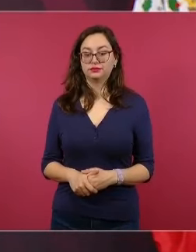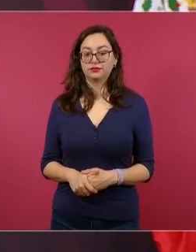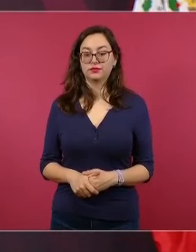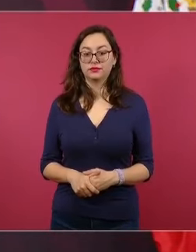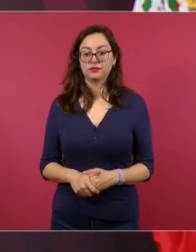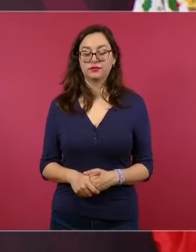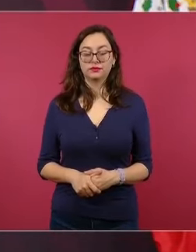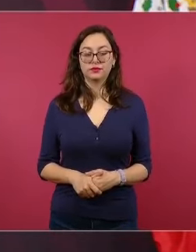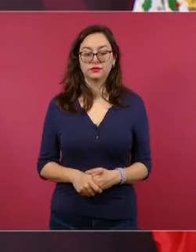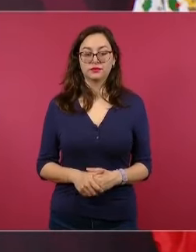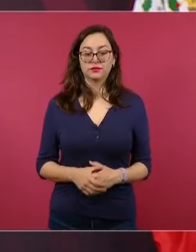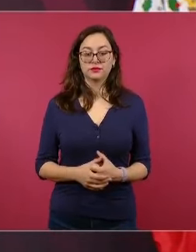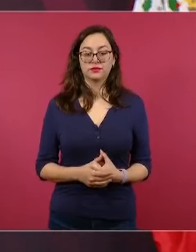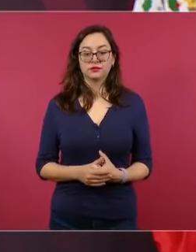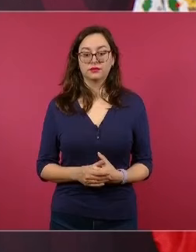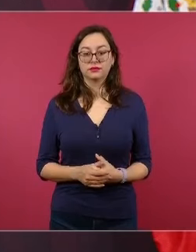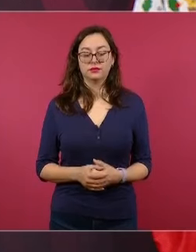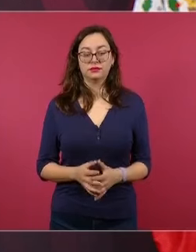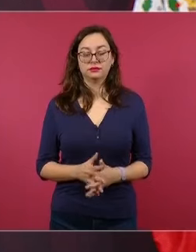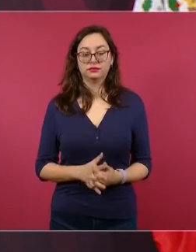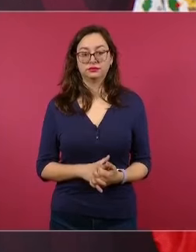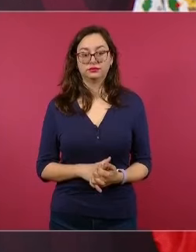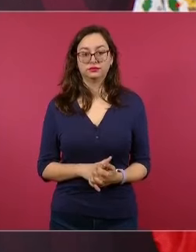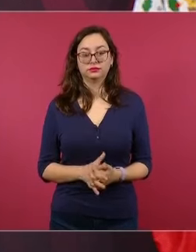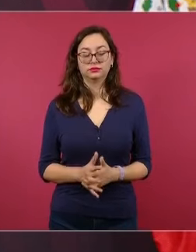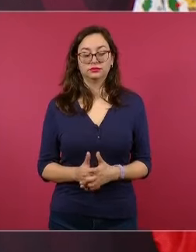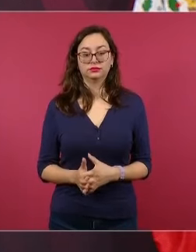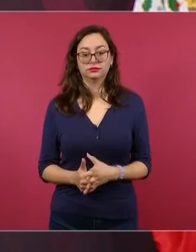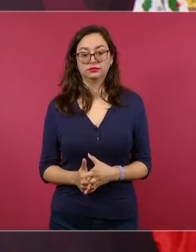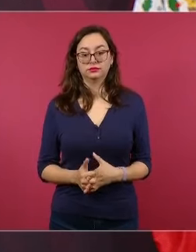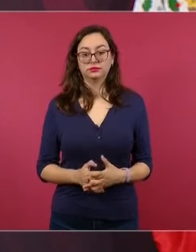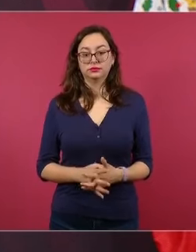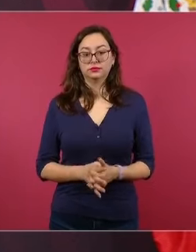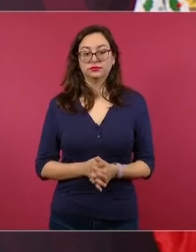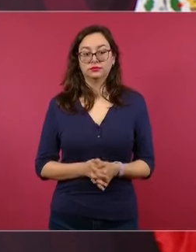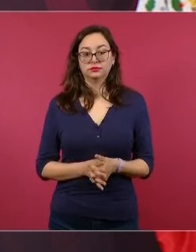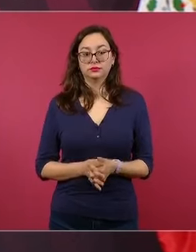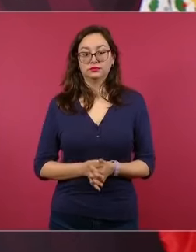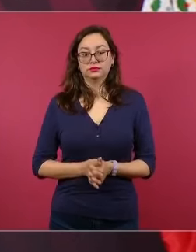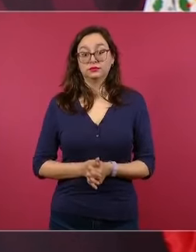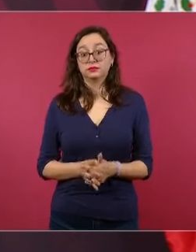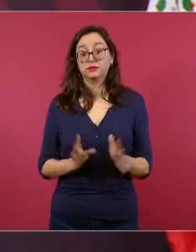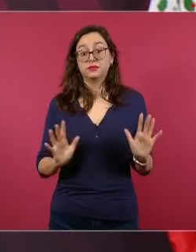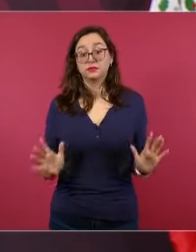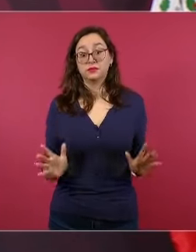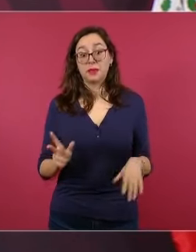hipocresía más en tiempos de